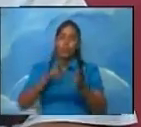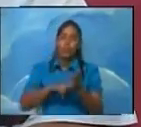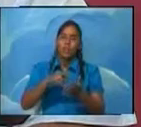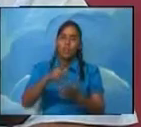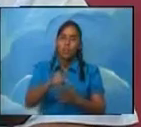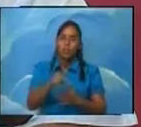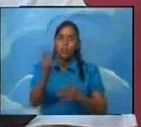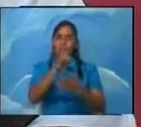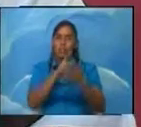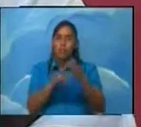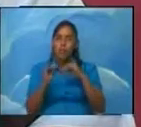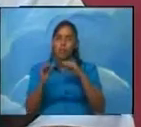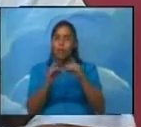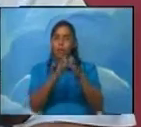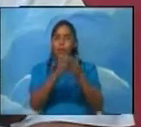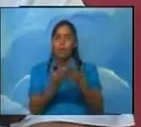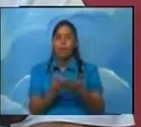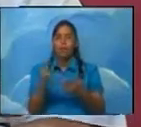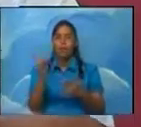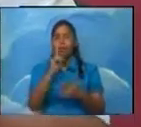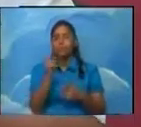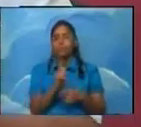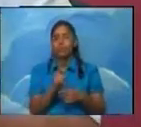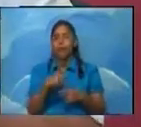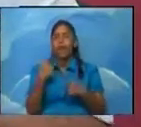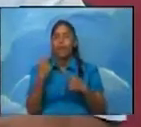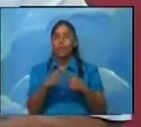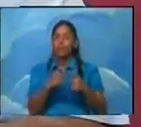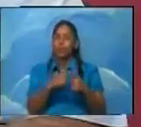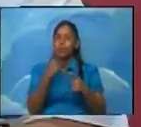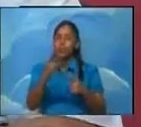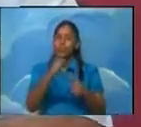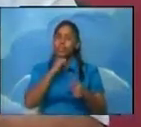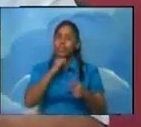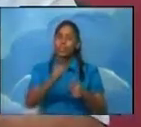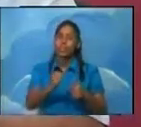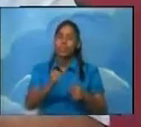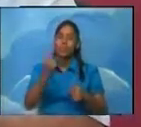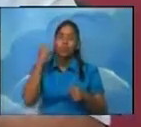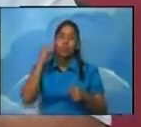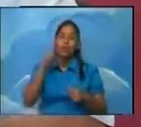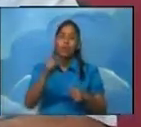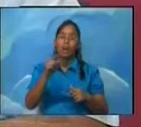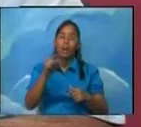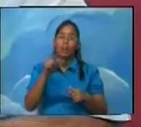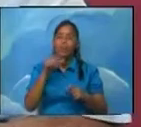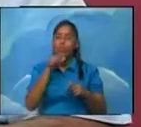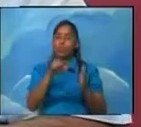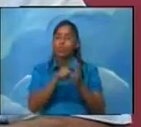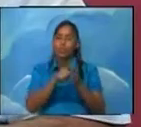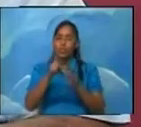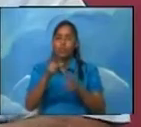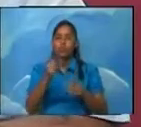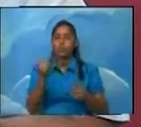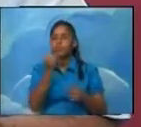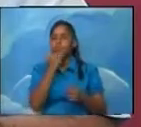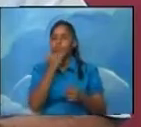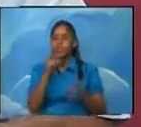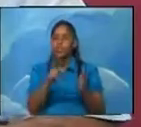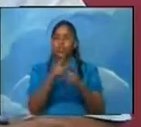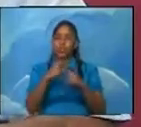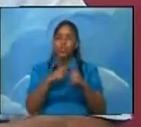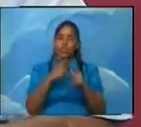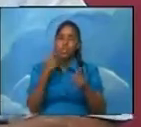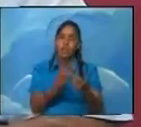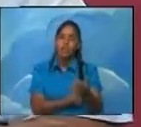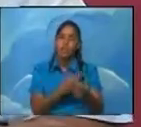camino le hablaba la palabra? No, hermano. Ah, ok, entonces eso es ahí donde usted falló. Así que entonces, hermano,